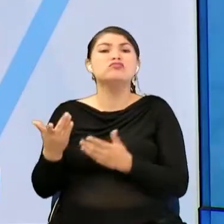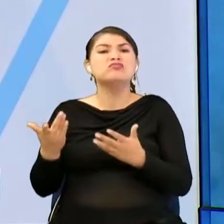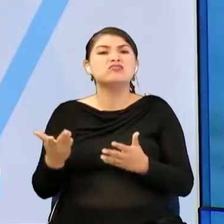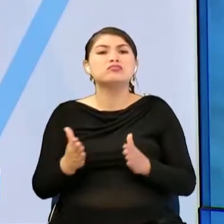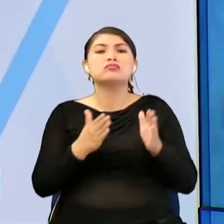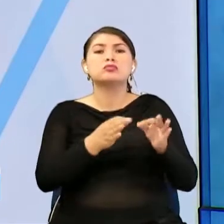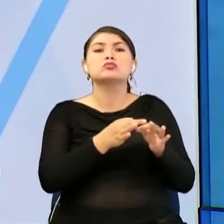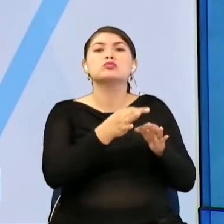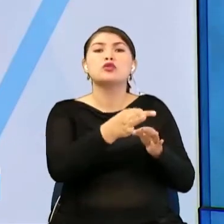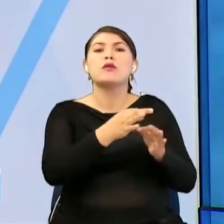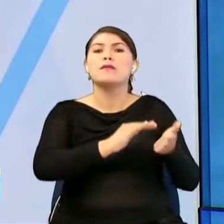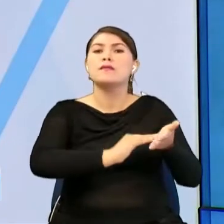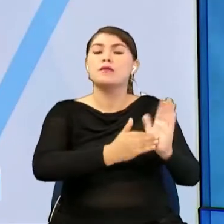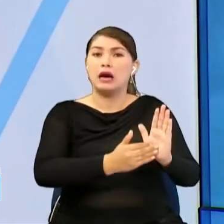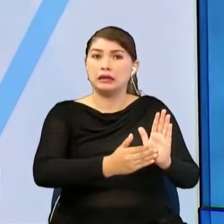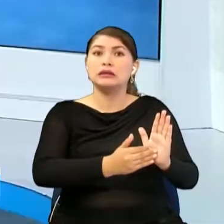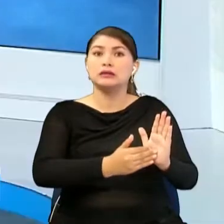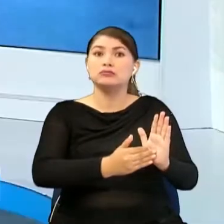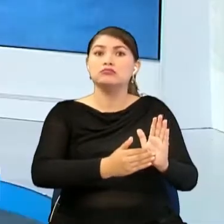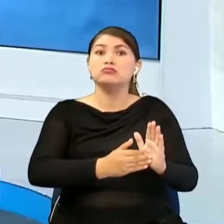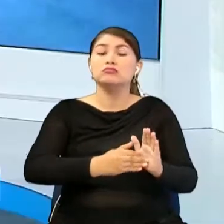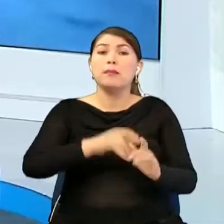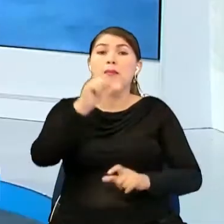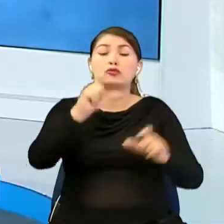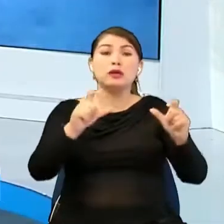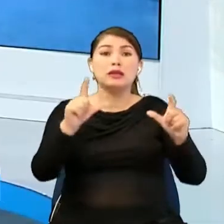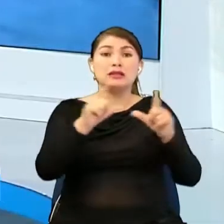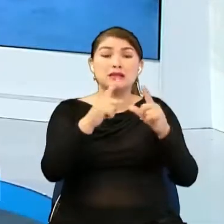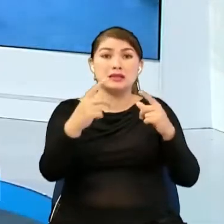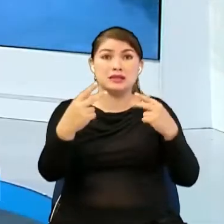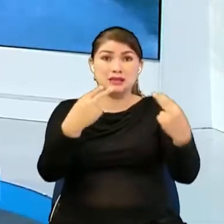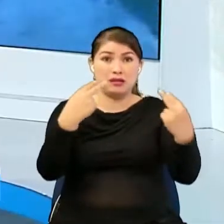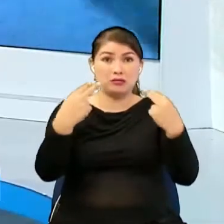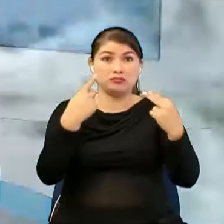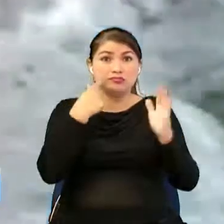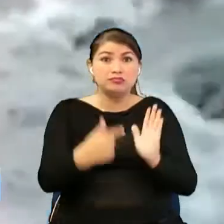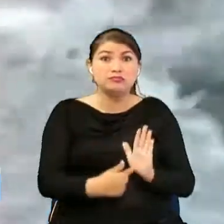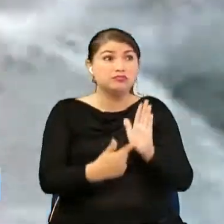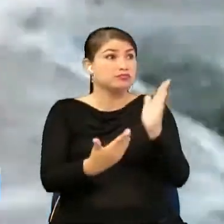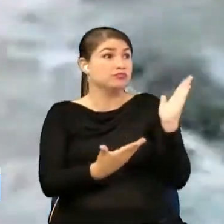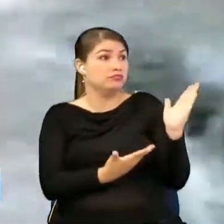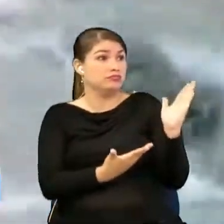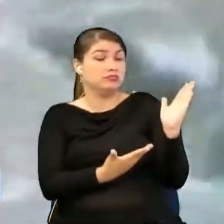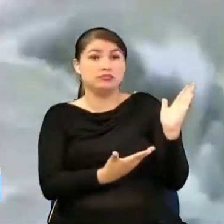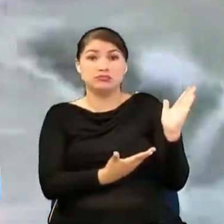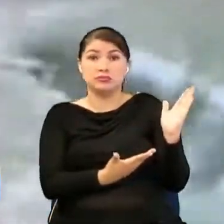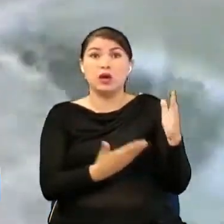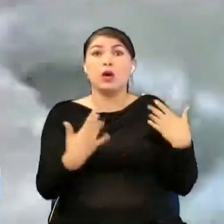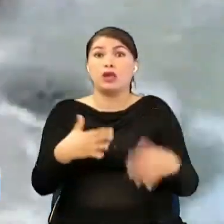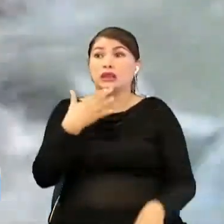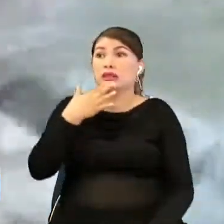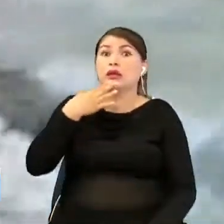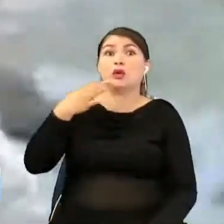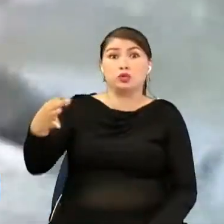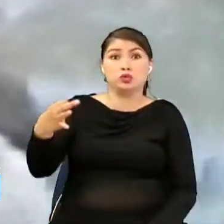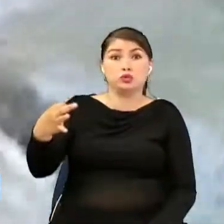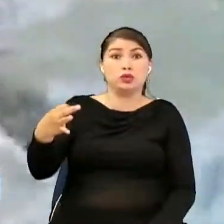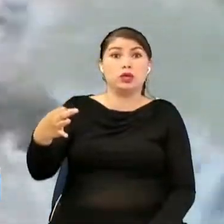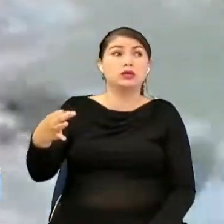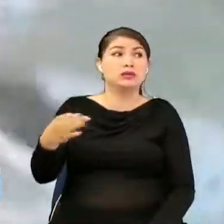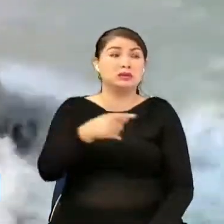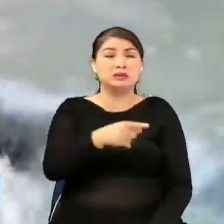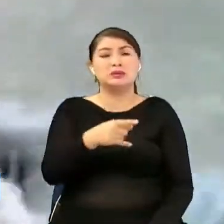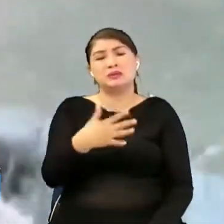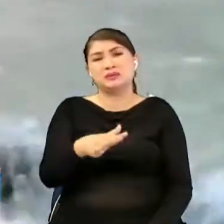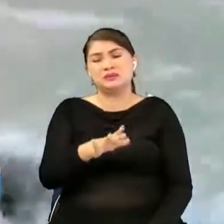ahora al municipio de Florida Blanca, ya que nuestros televidentes nos envían las siguientes imágenes en lo que ellos consideran y denuncian como un foco